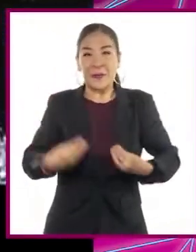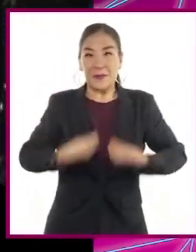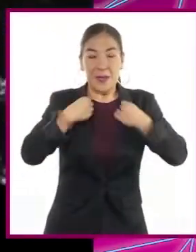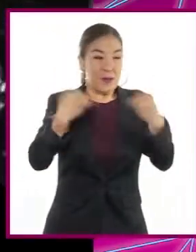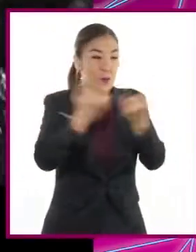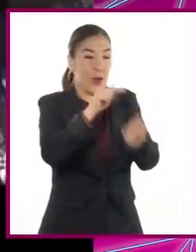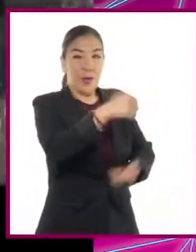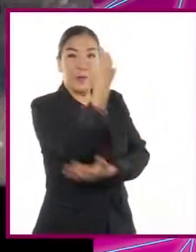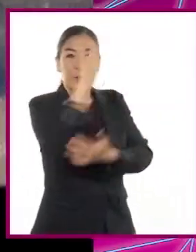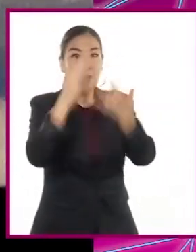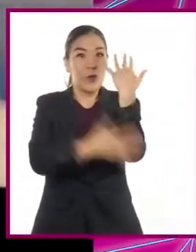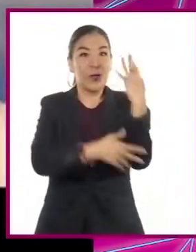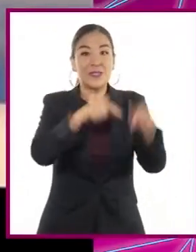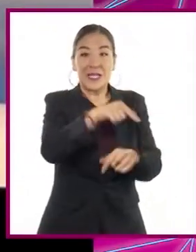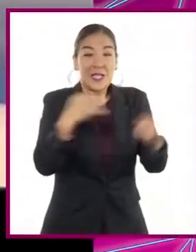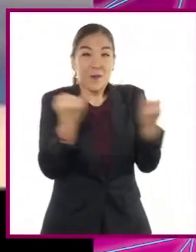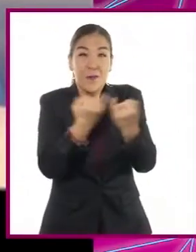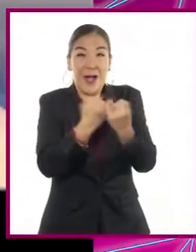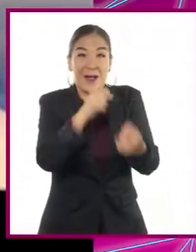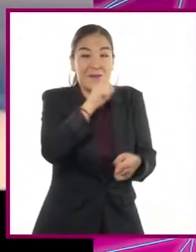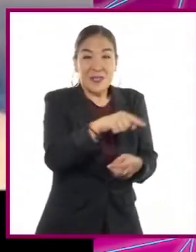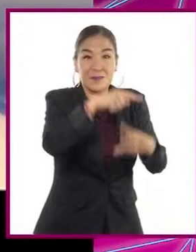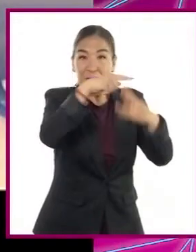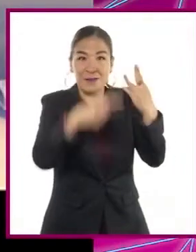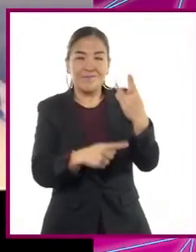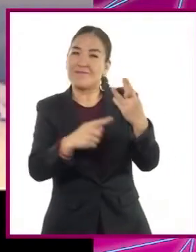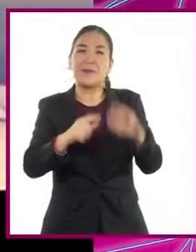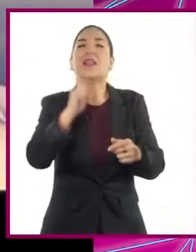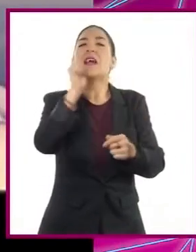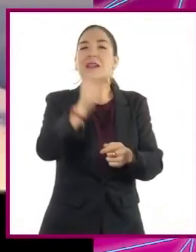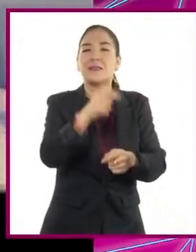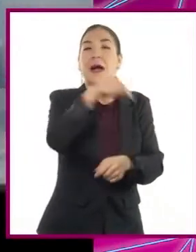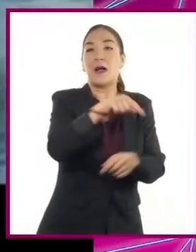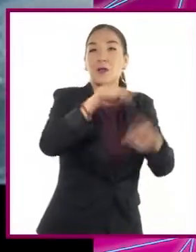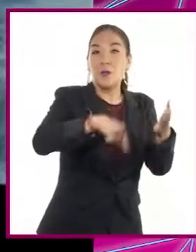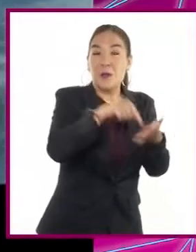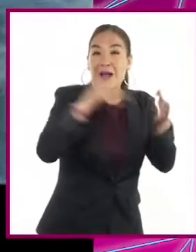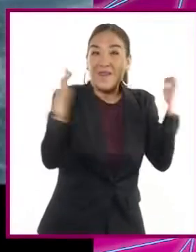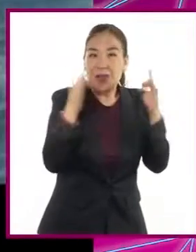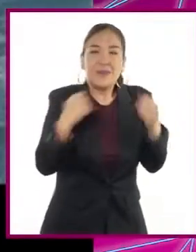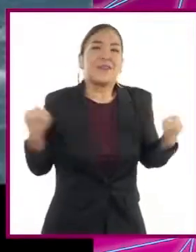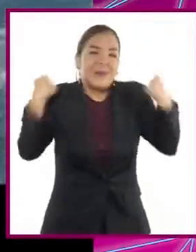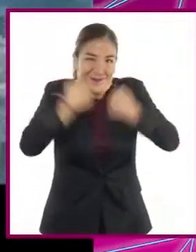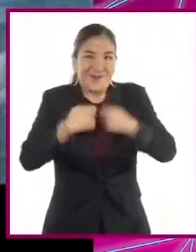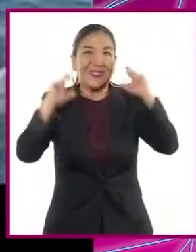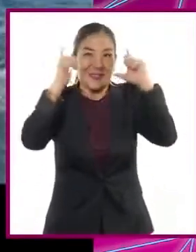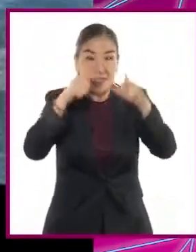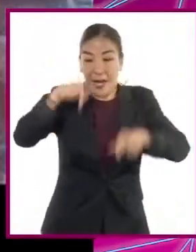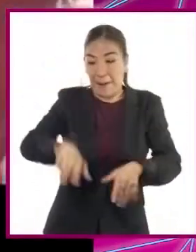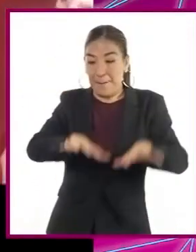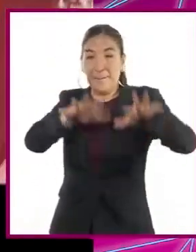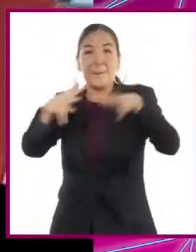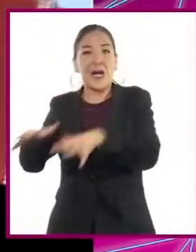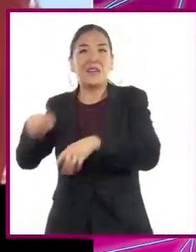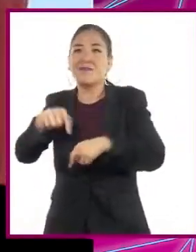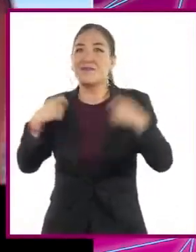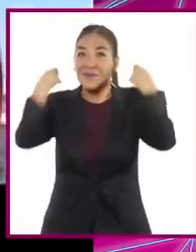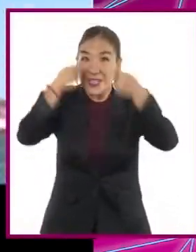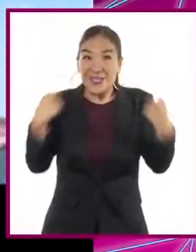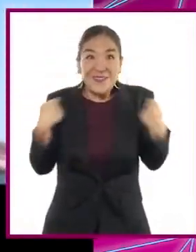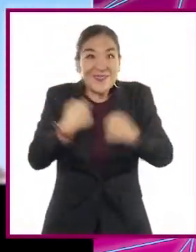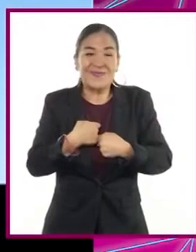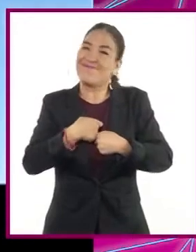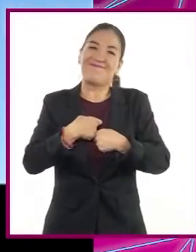primer caso, un factor decisivo es el abrigo para cubrirse del frío, mientras que en la persona de la costa, el abrigo representa